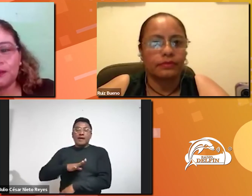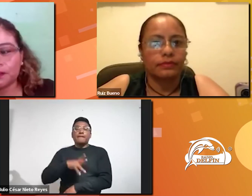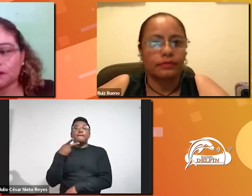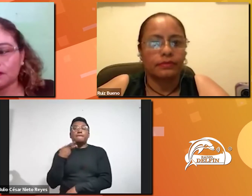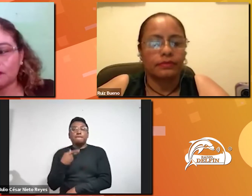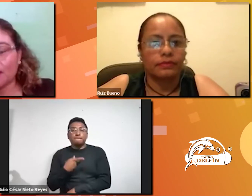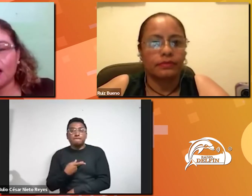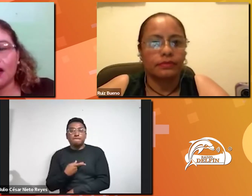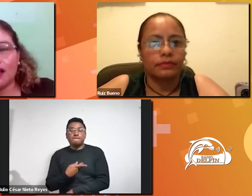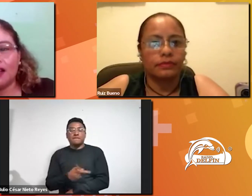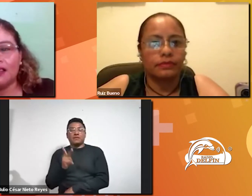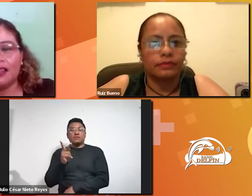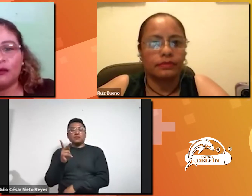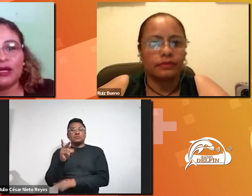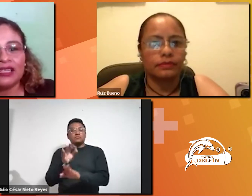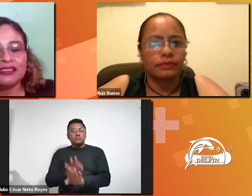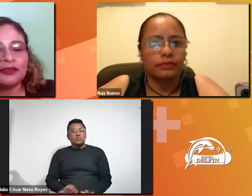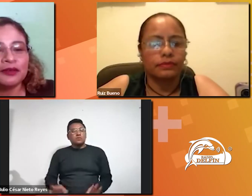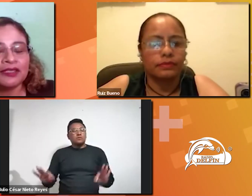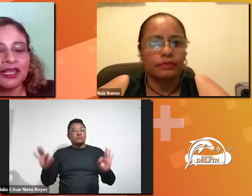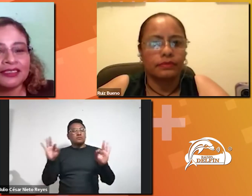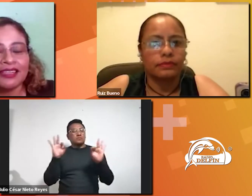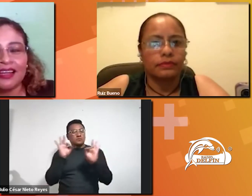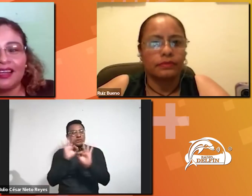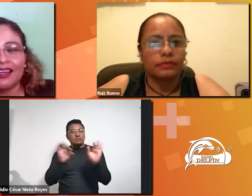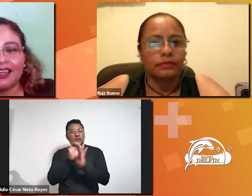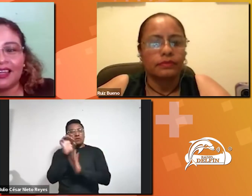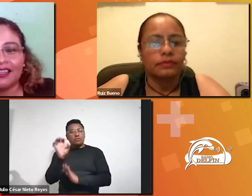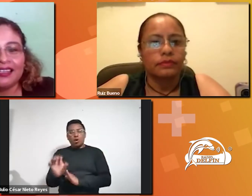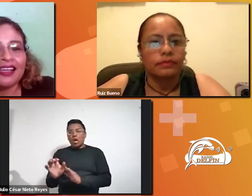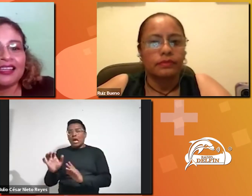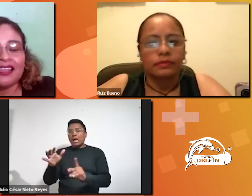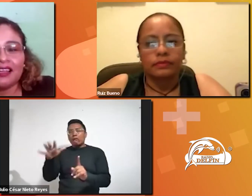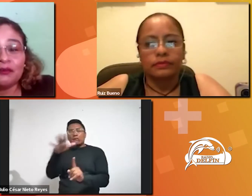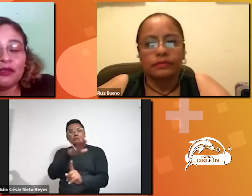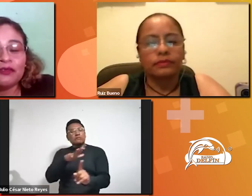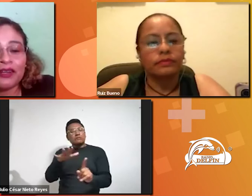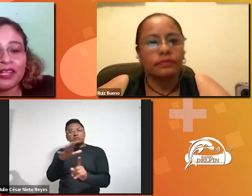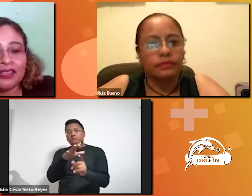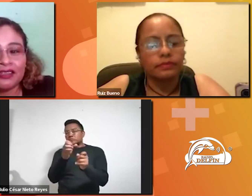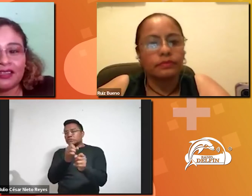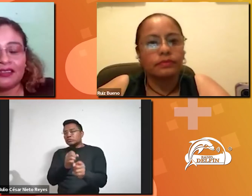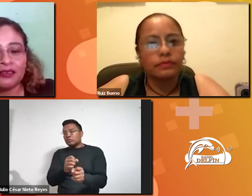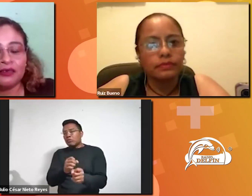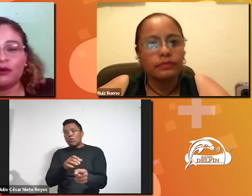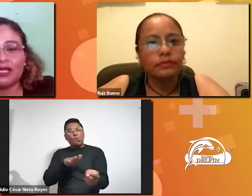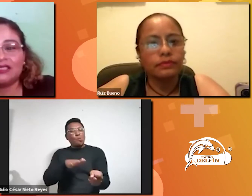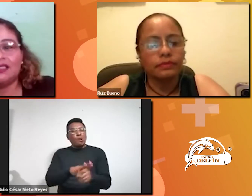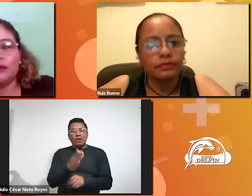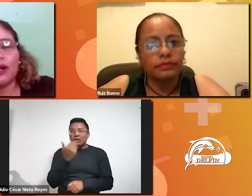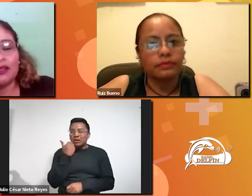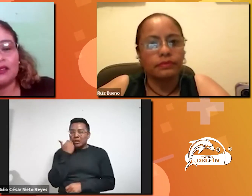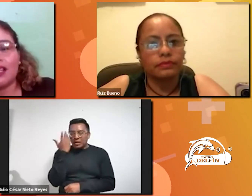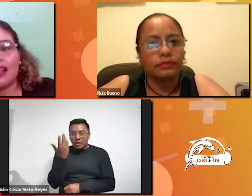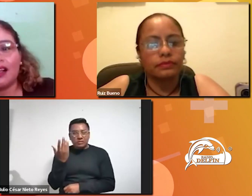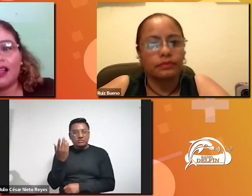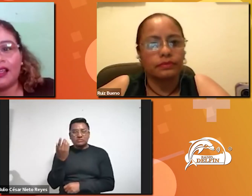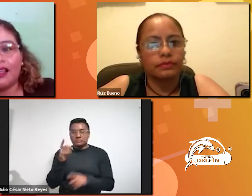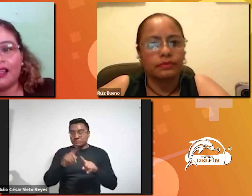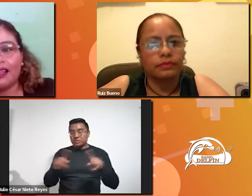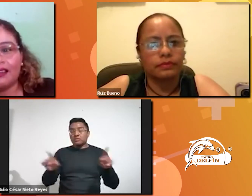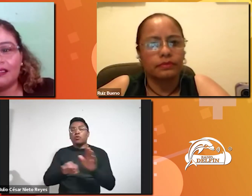presentarnos ante cualquier circunstancia. Y día a día es muy diferente. Yo así igual, o